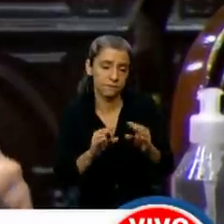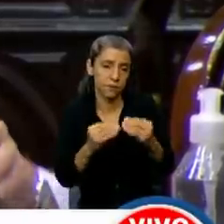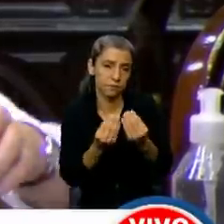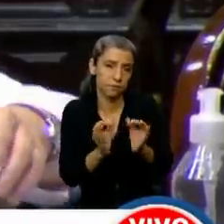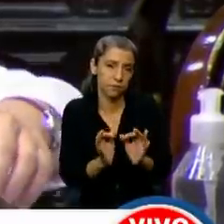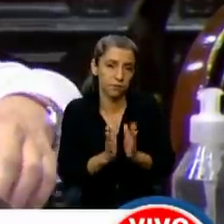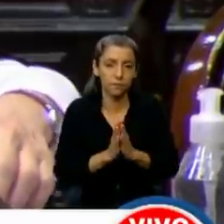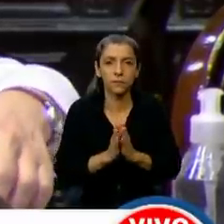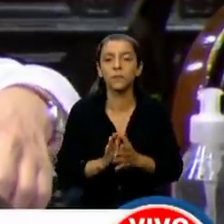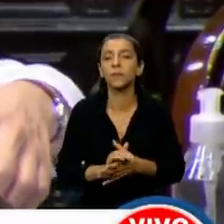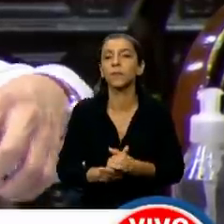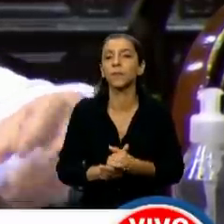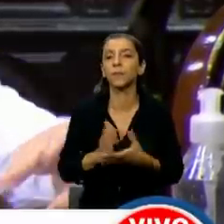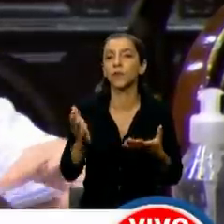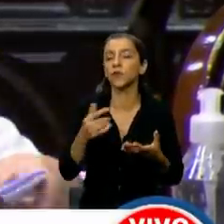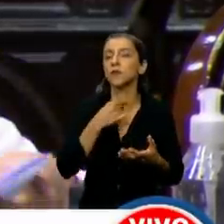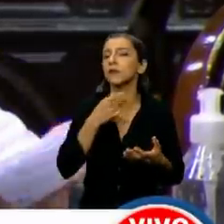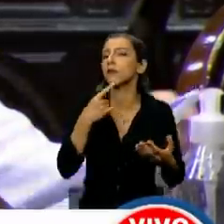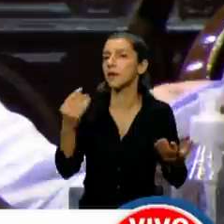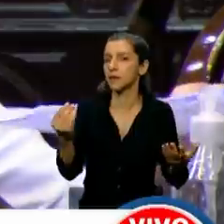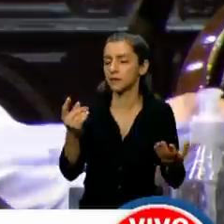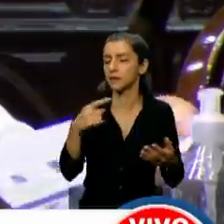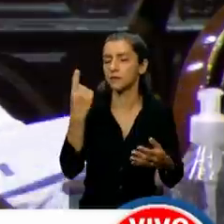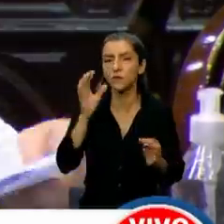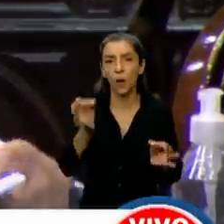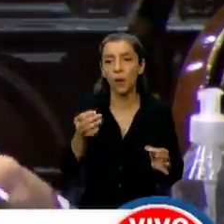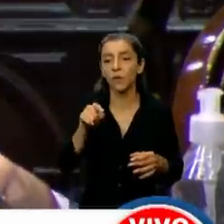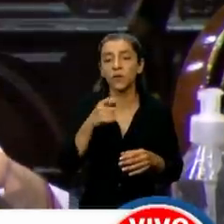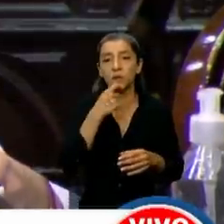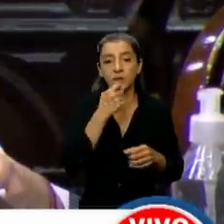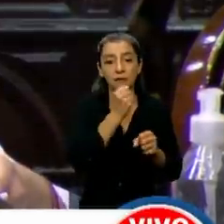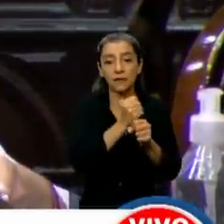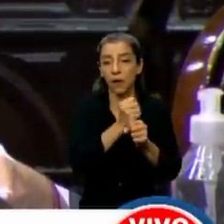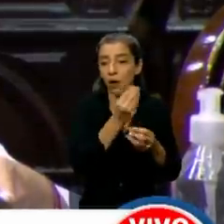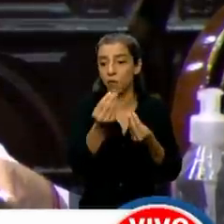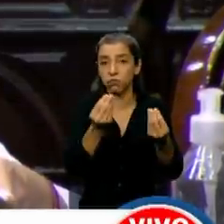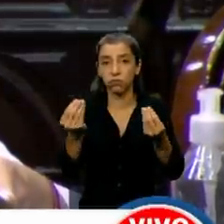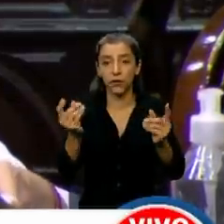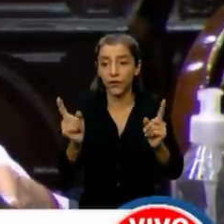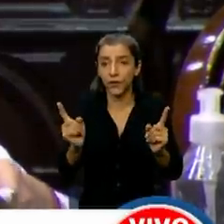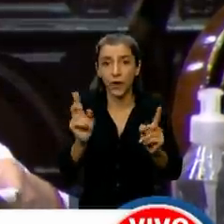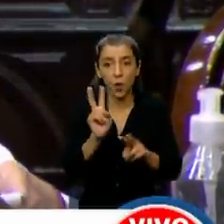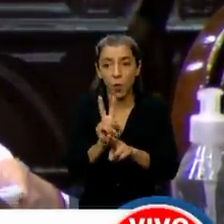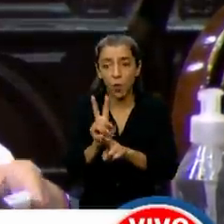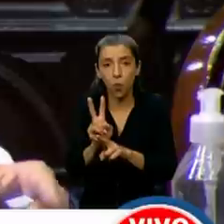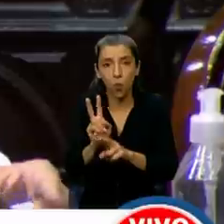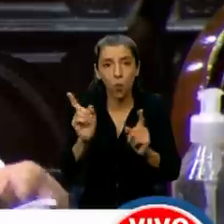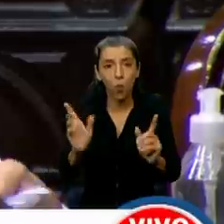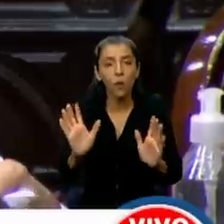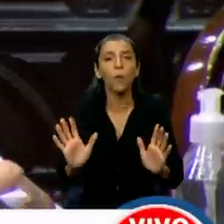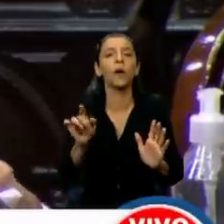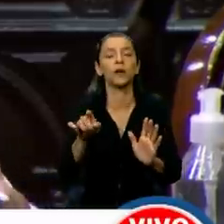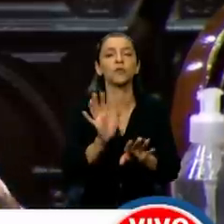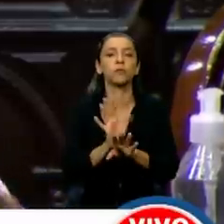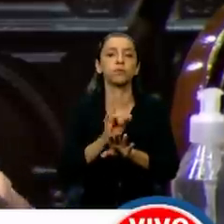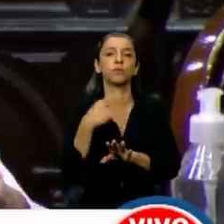que quiero decir que mantener los puestos de trabajo es una prioridad en este presupuesto que proteger la fuente empleo